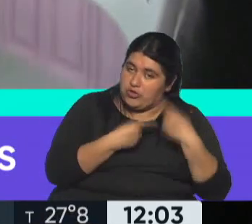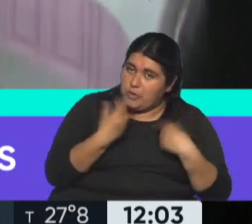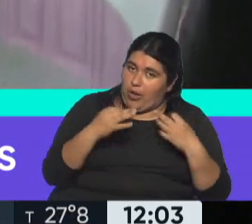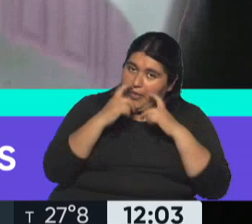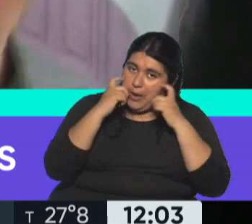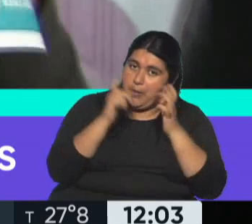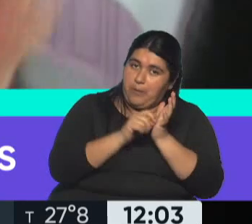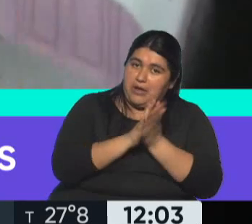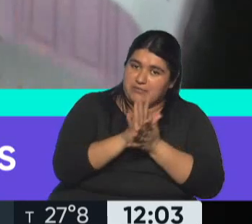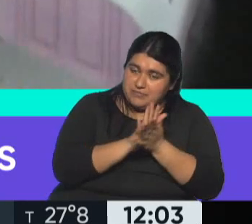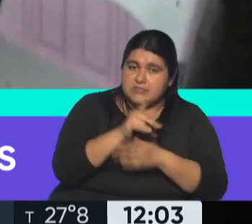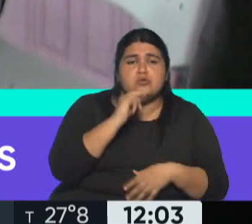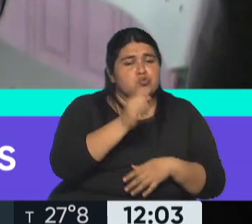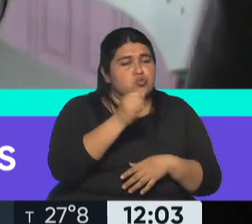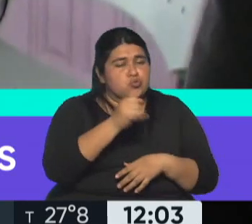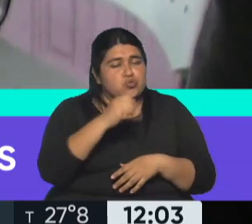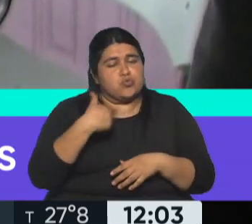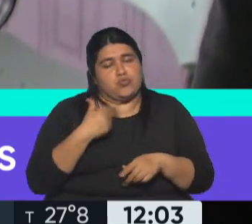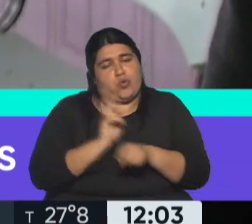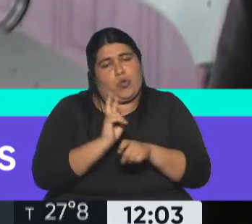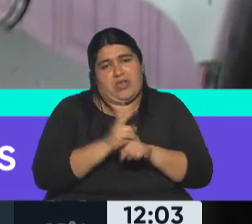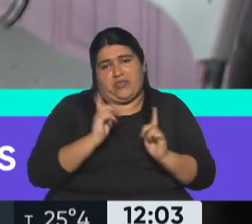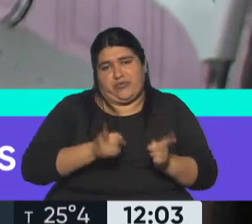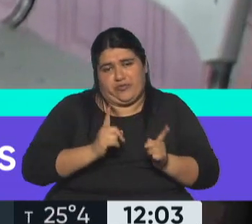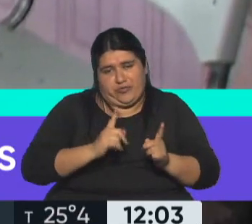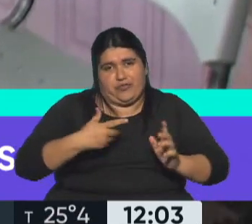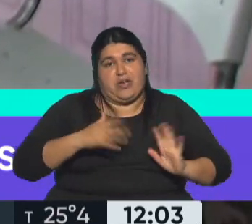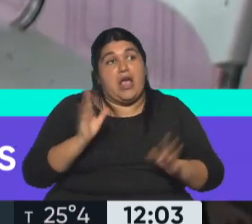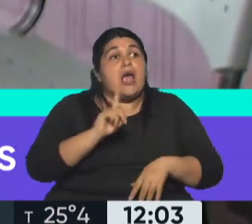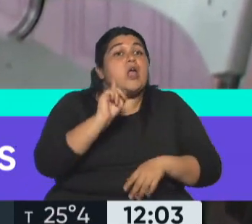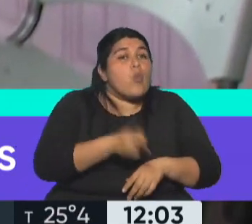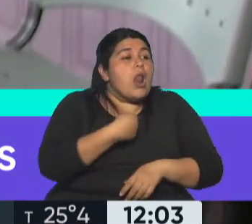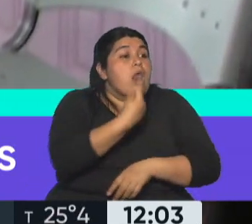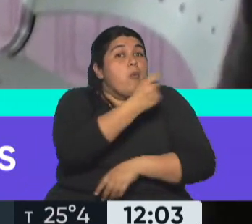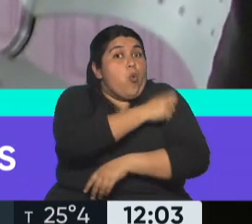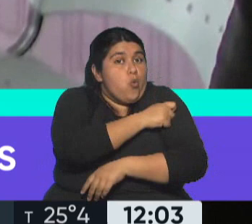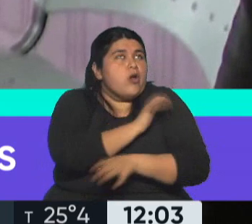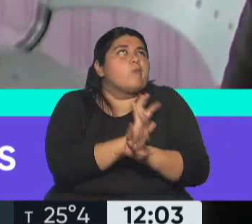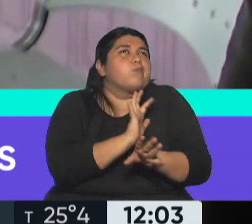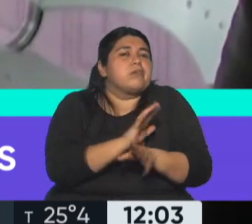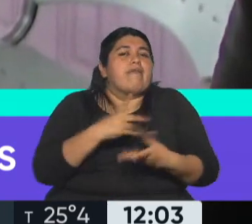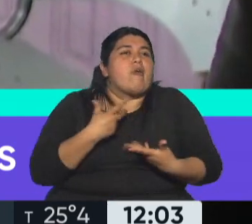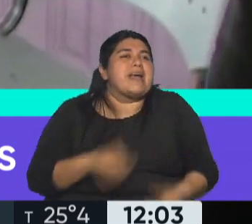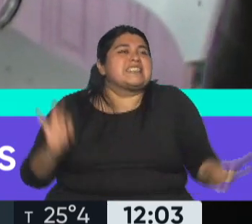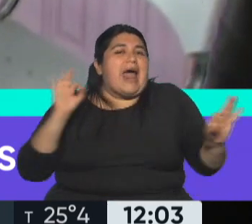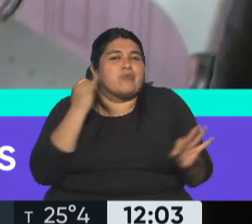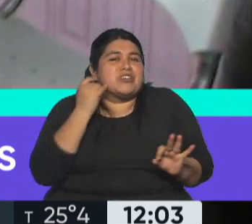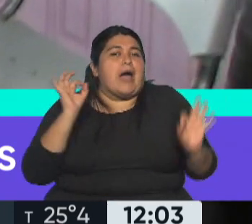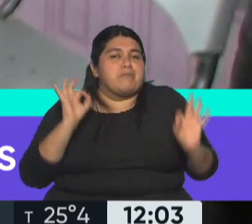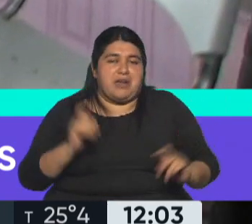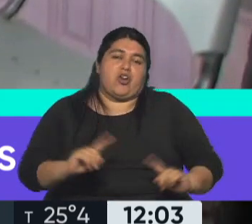dijeron? Que me tengo que seguir cuidándome, aunque tenga la primera dosis, no significa que no que pueda